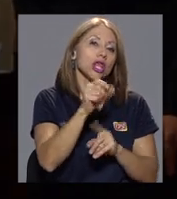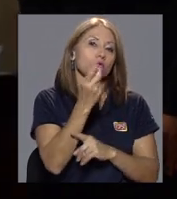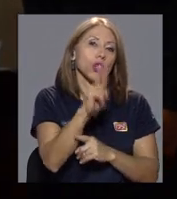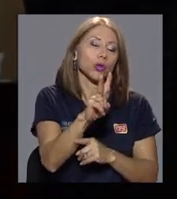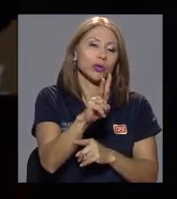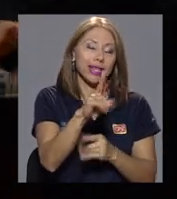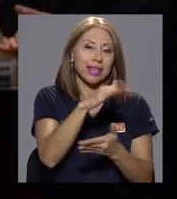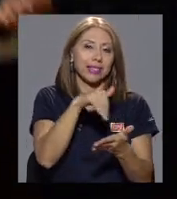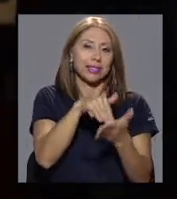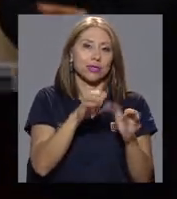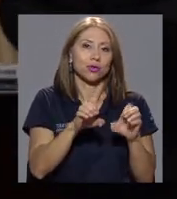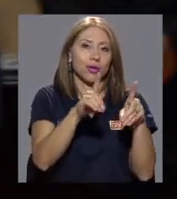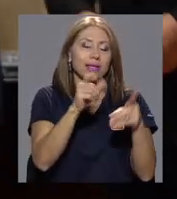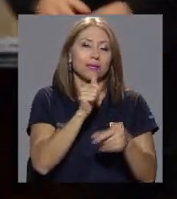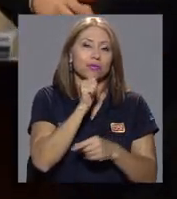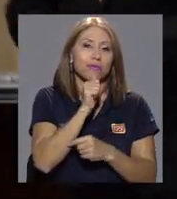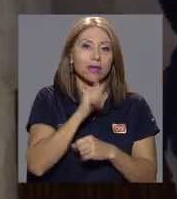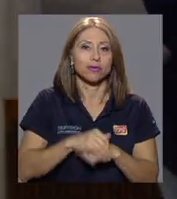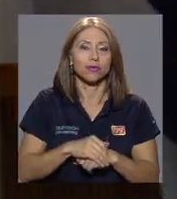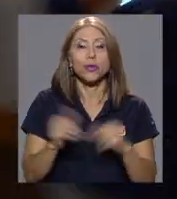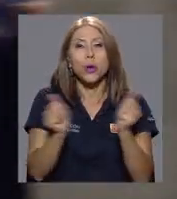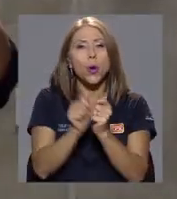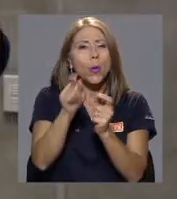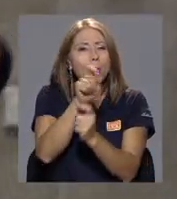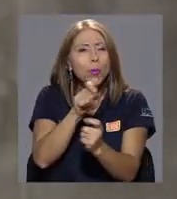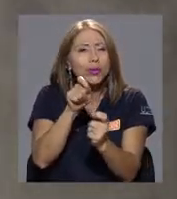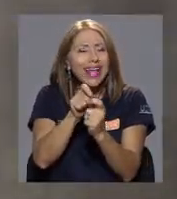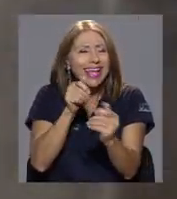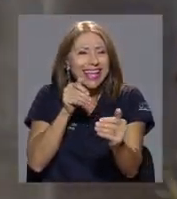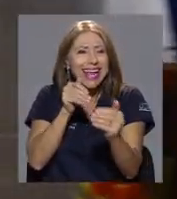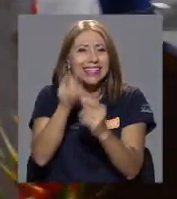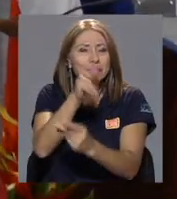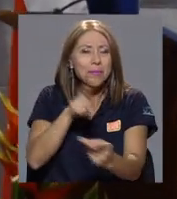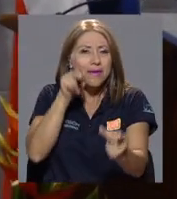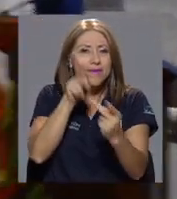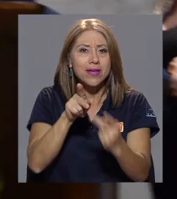privados. Con un puntaje casi perfecto de